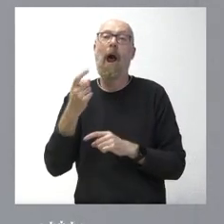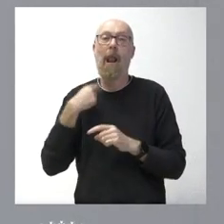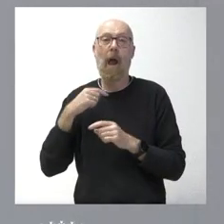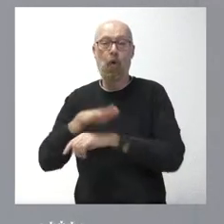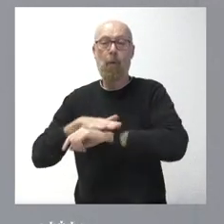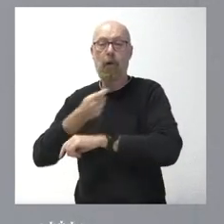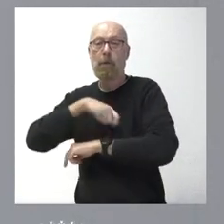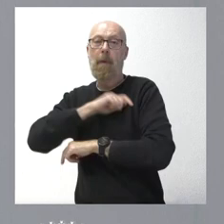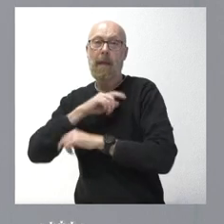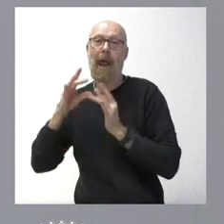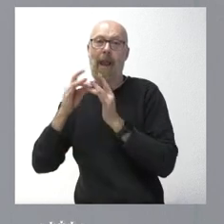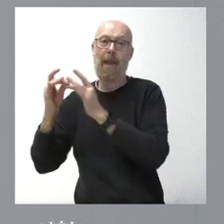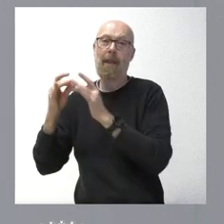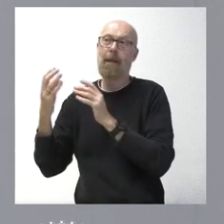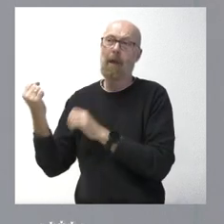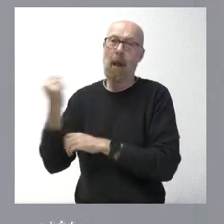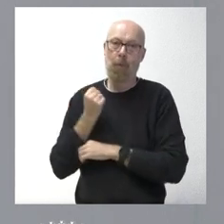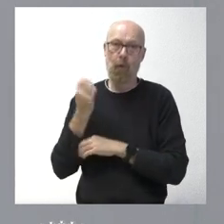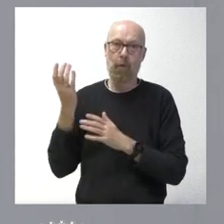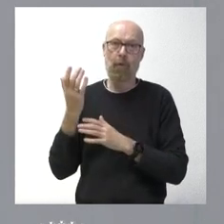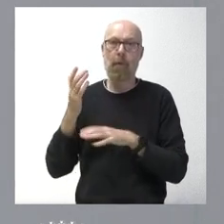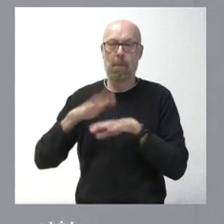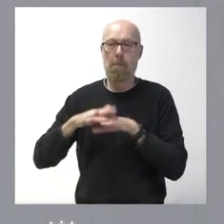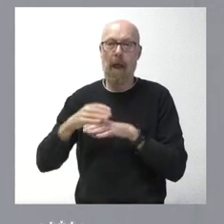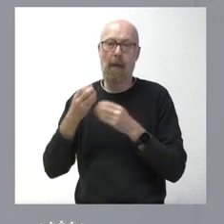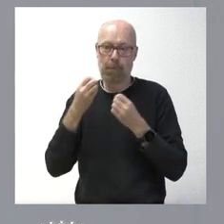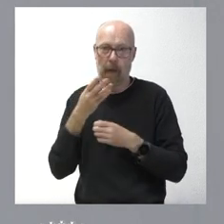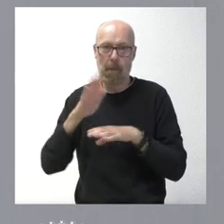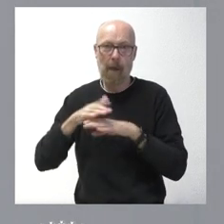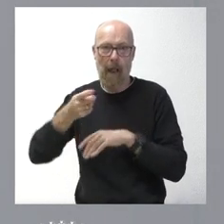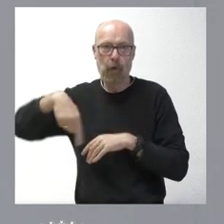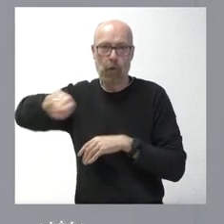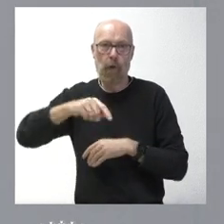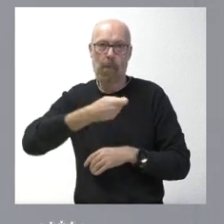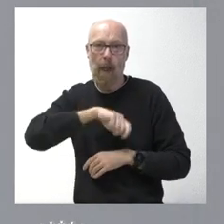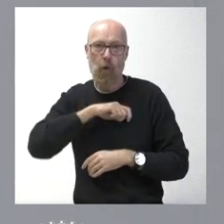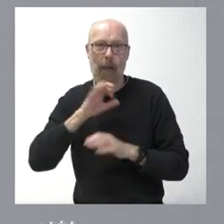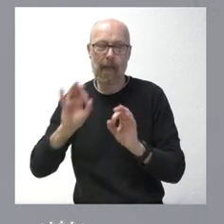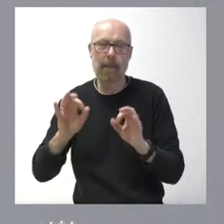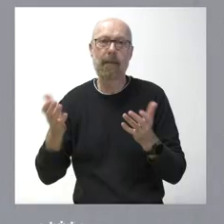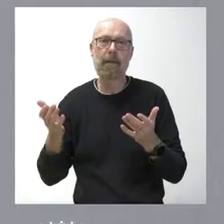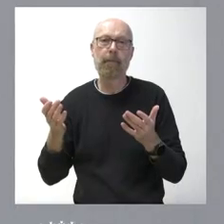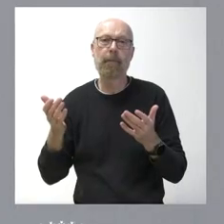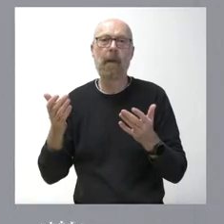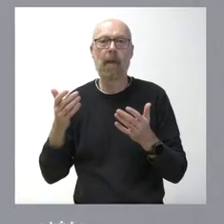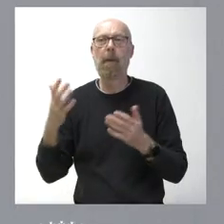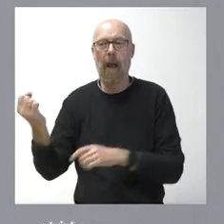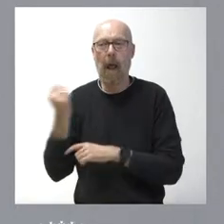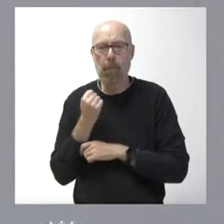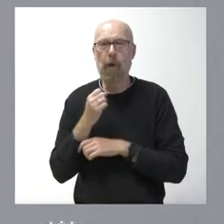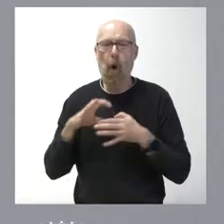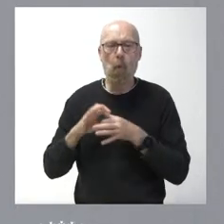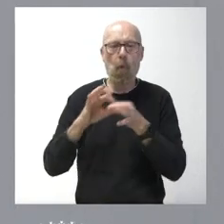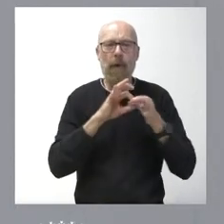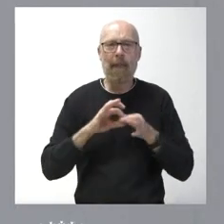quien liderara algo que es bueno para todos los españoles y que viene a fortalecer la unidad entre el conjunto de las comunidades automas de